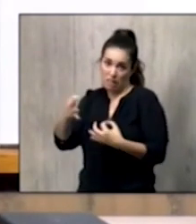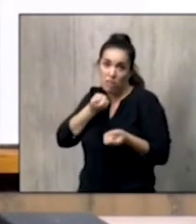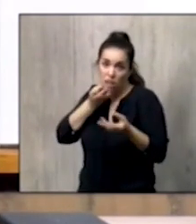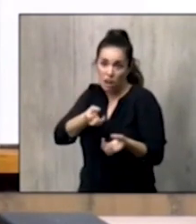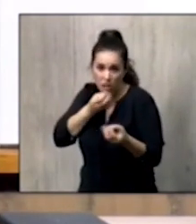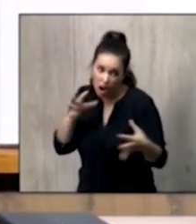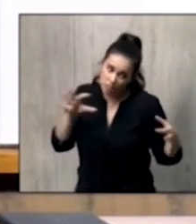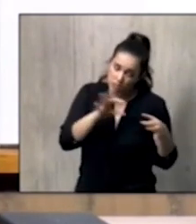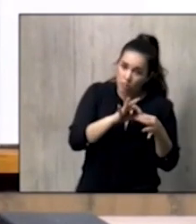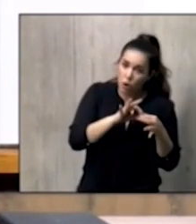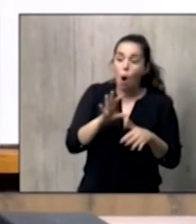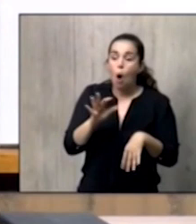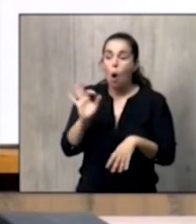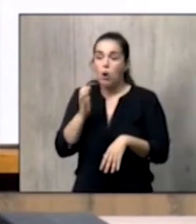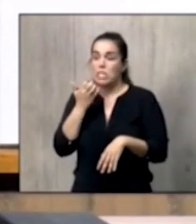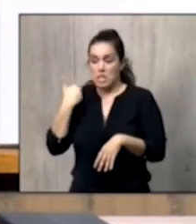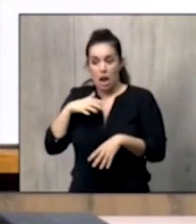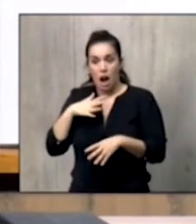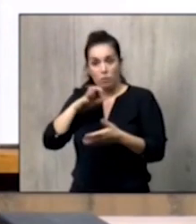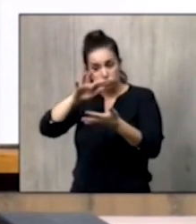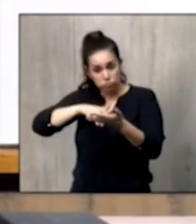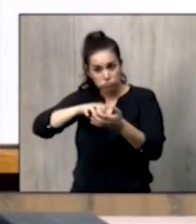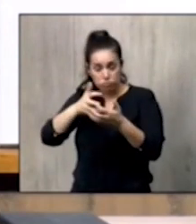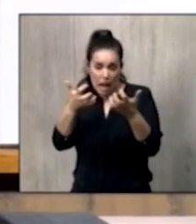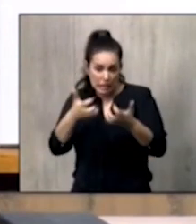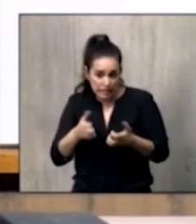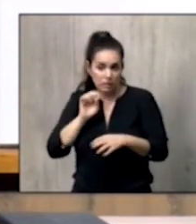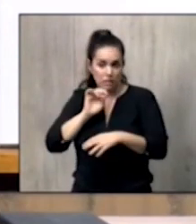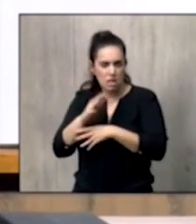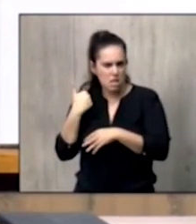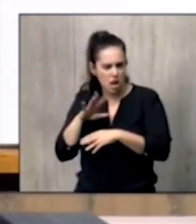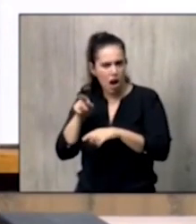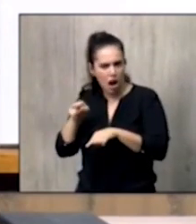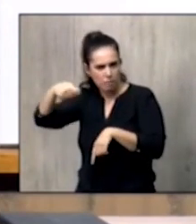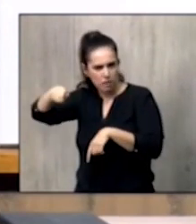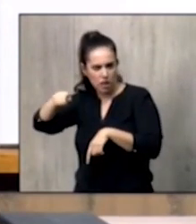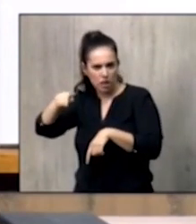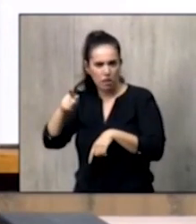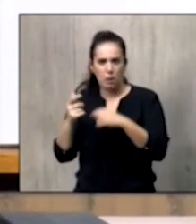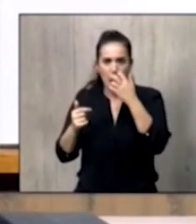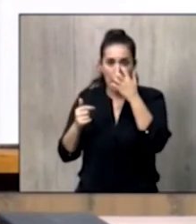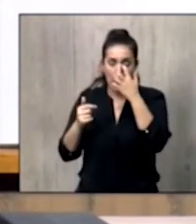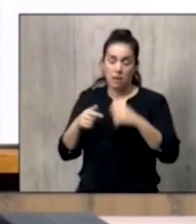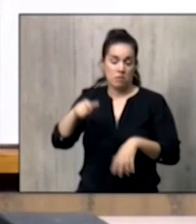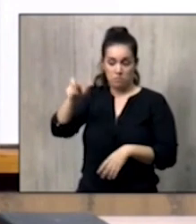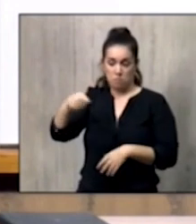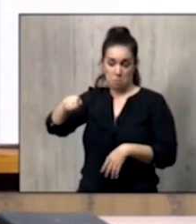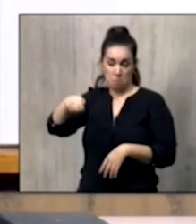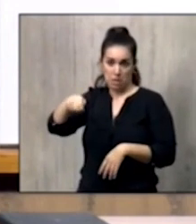ha declarado el presidente por escrito como había previsto. Gracias. El presidente no ha